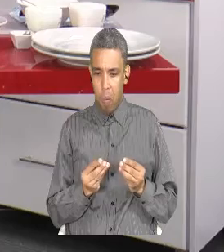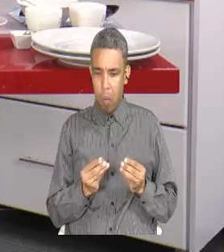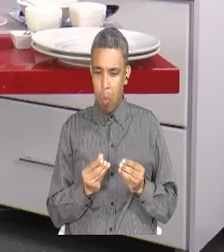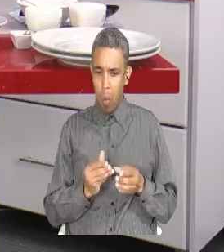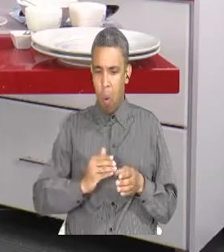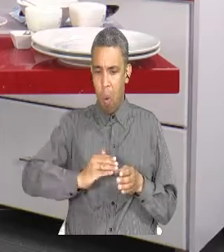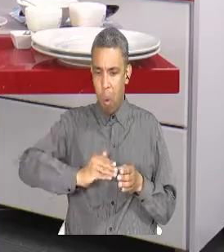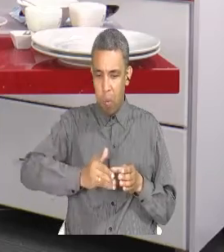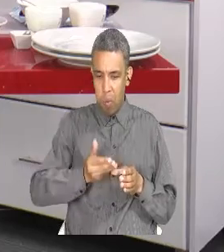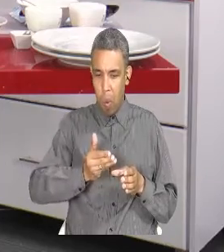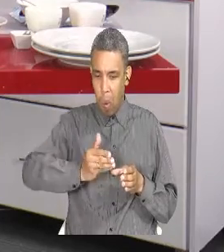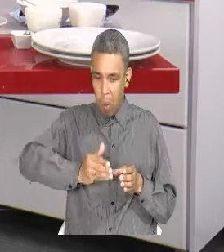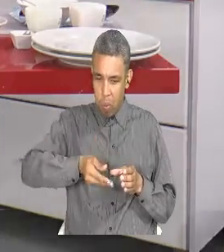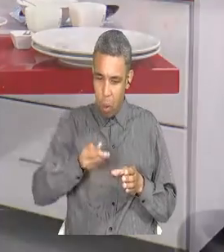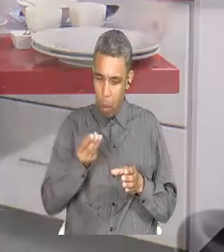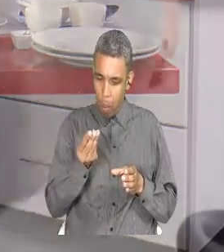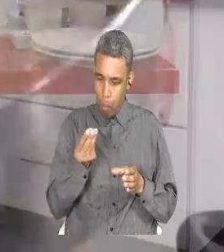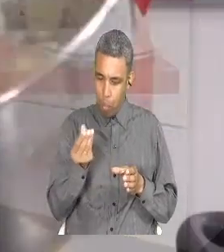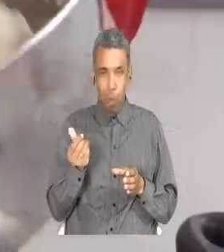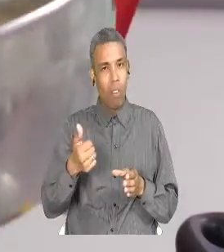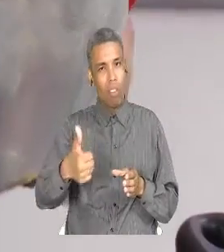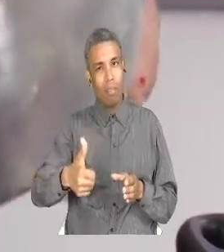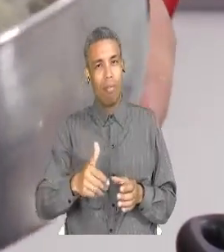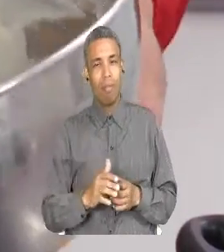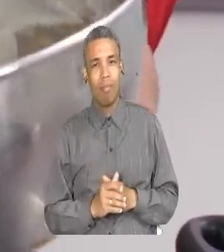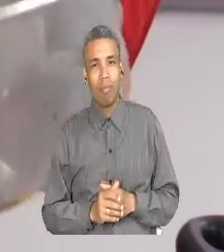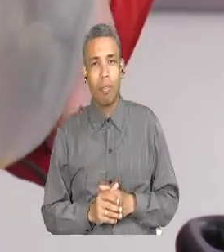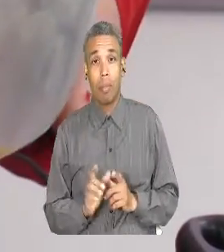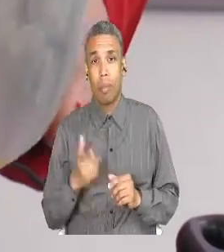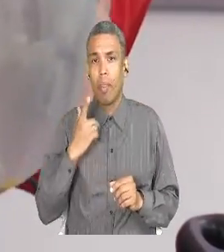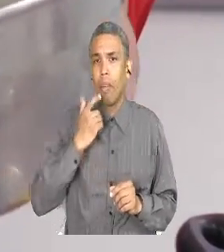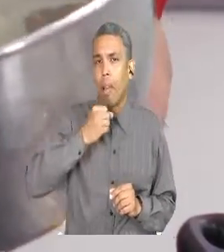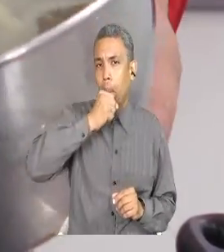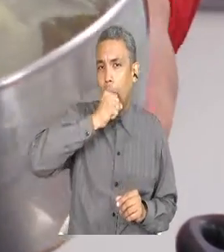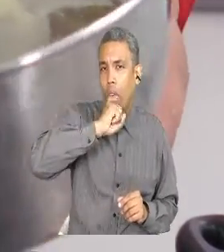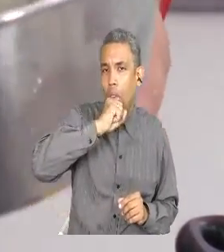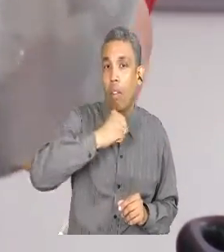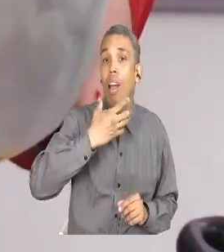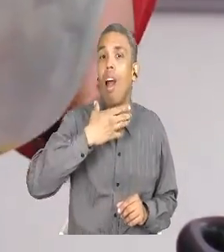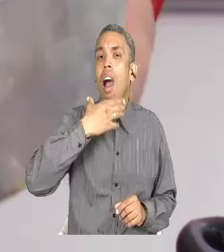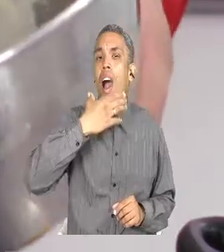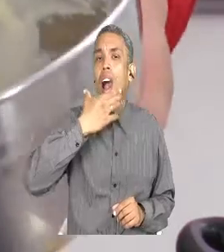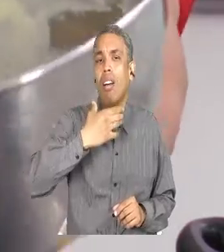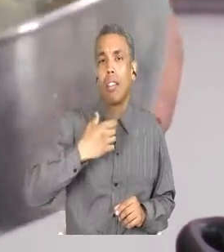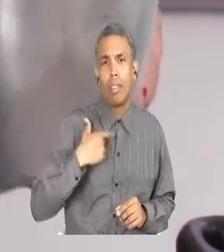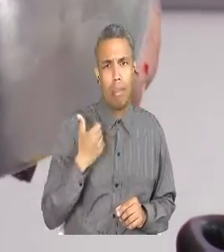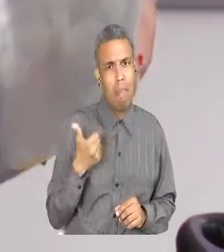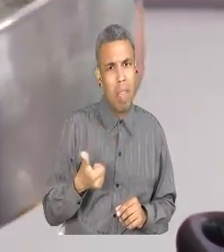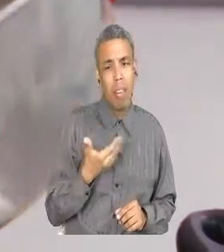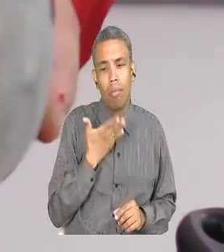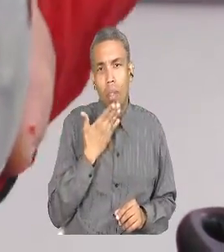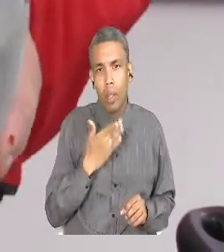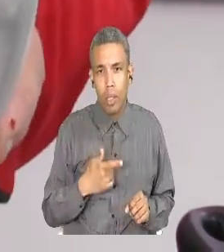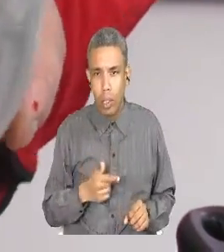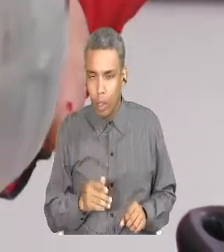del aceite tiene que ser bastante alta para que apenas toque el aceite, bueno, de una